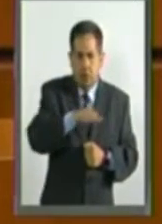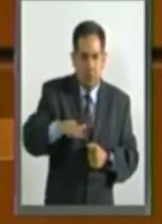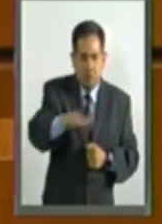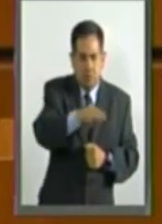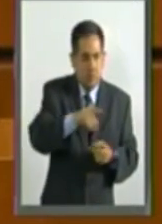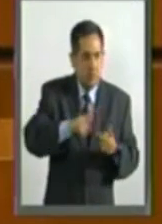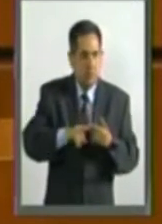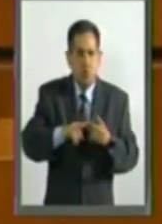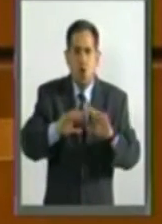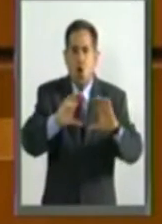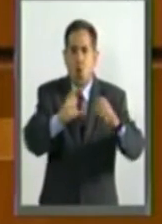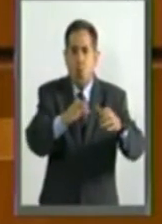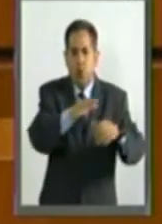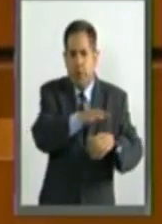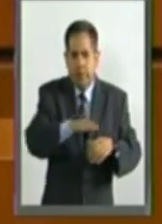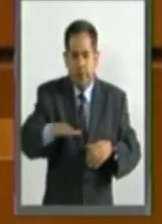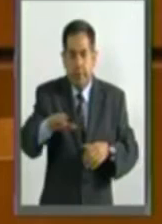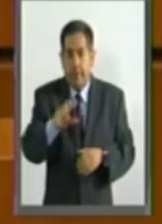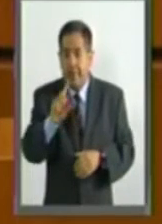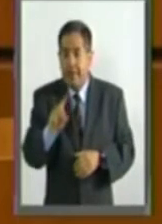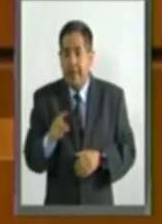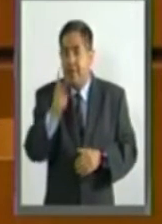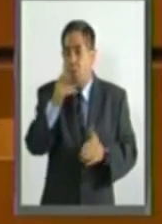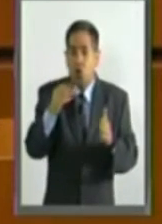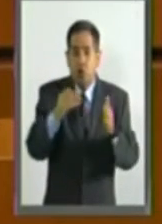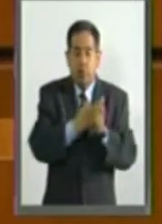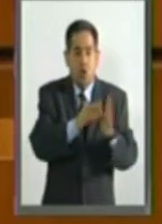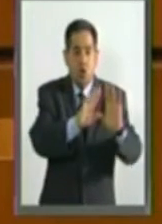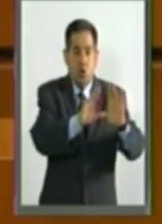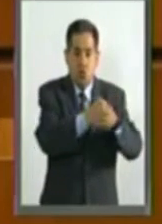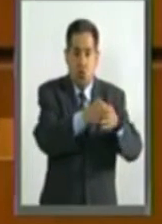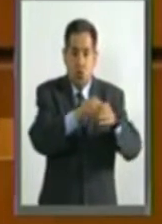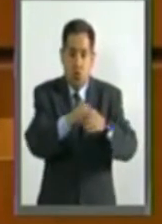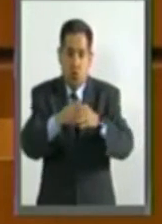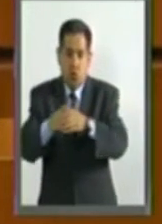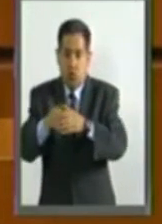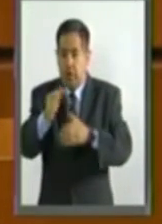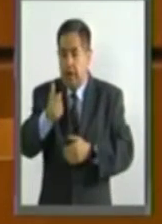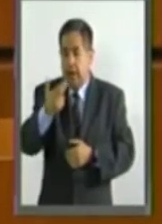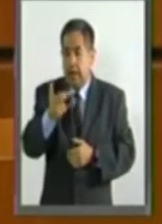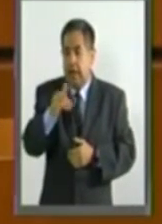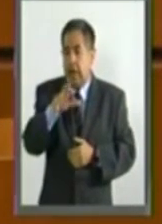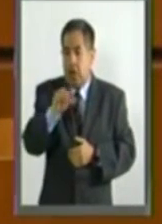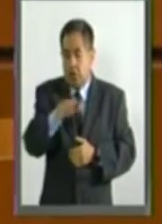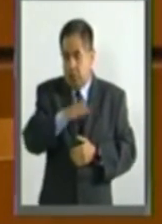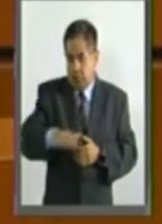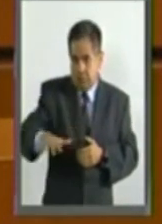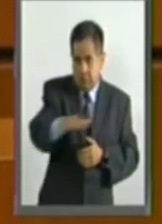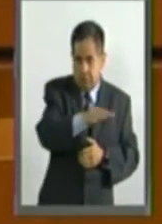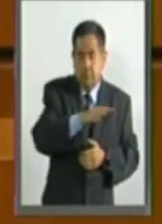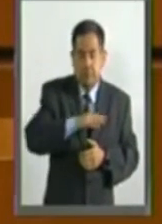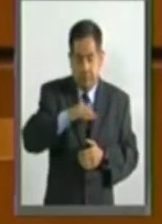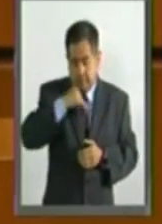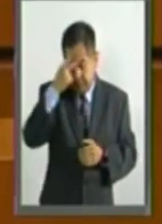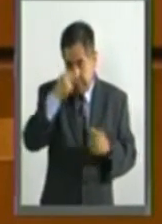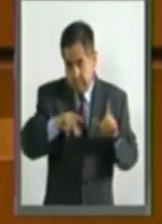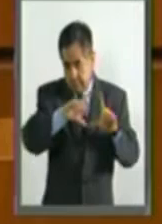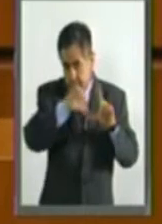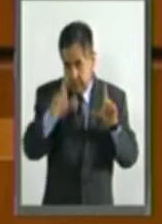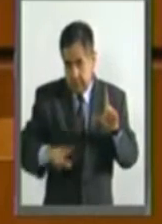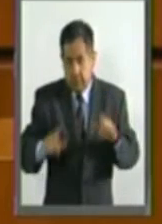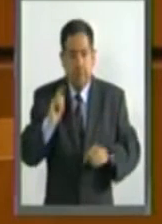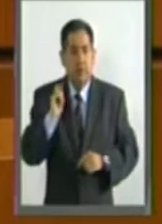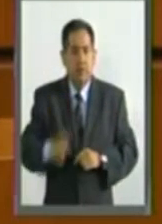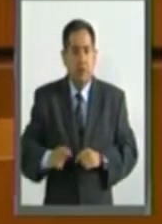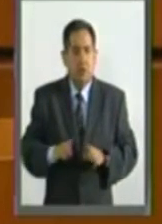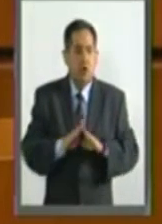en los 32,000 núcleos agrarios que existen en el territorio mexicano, que son dotados